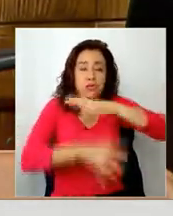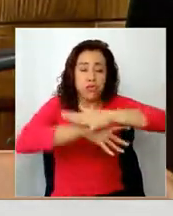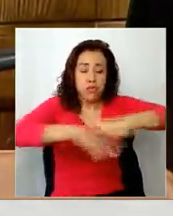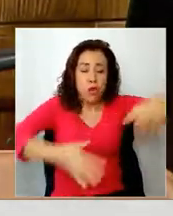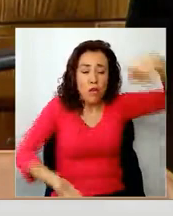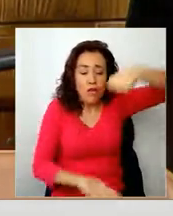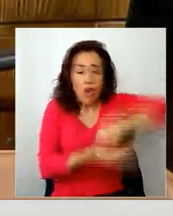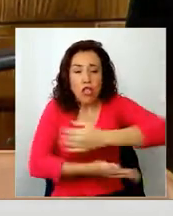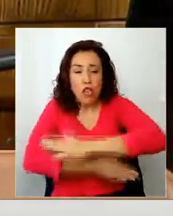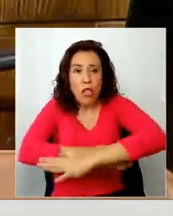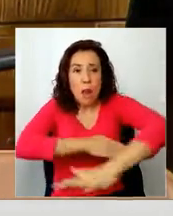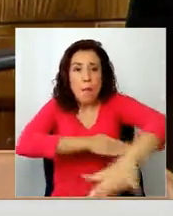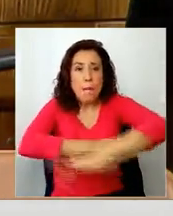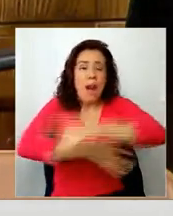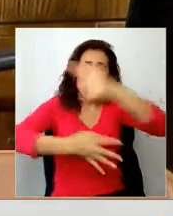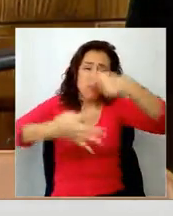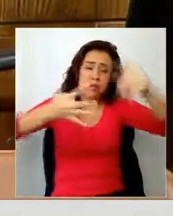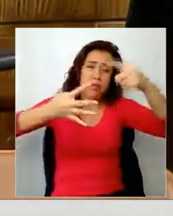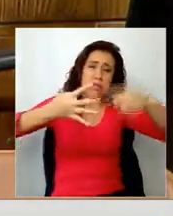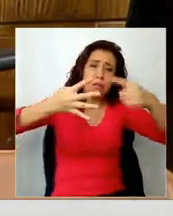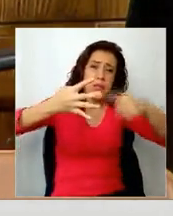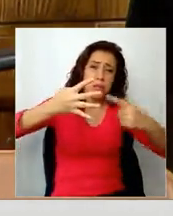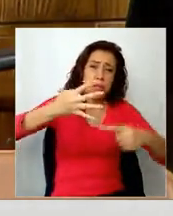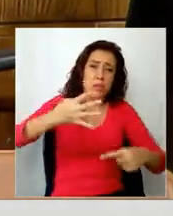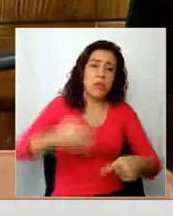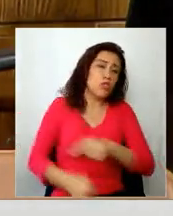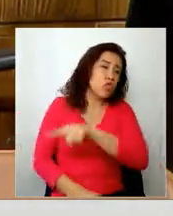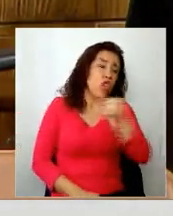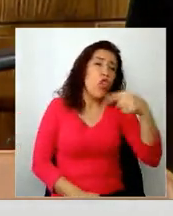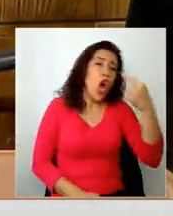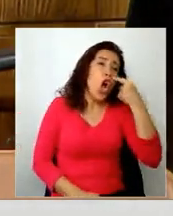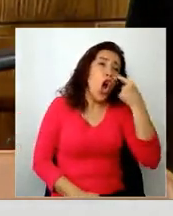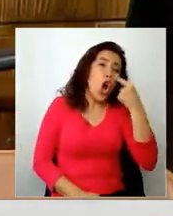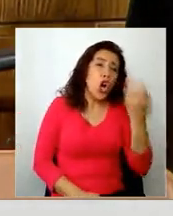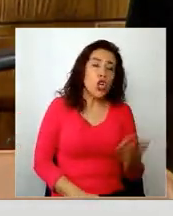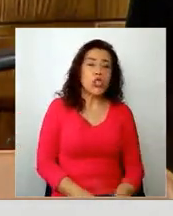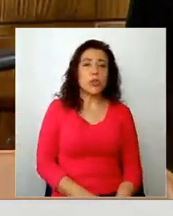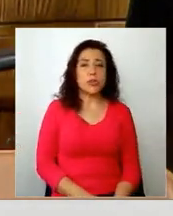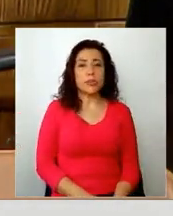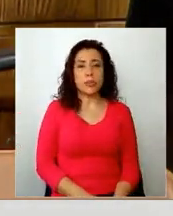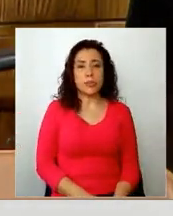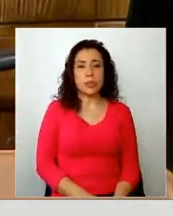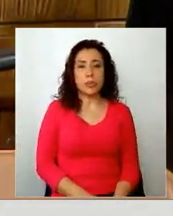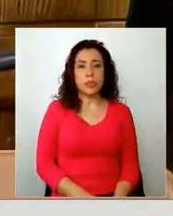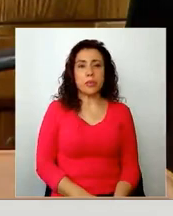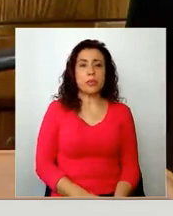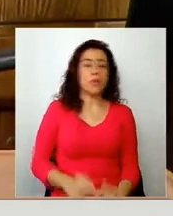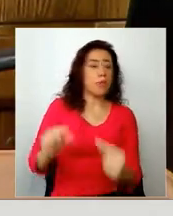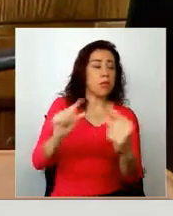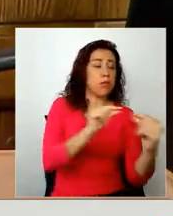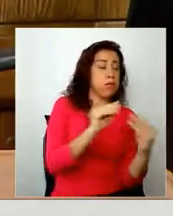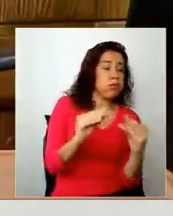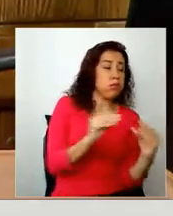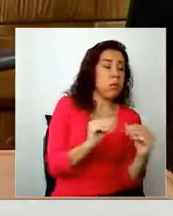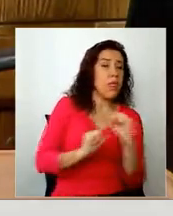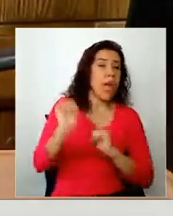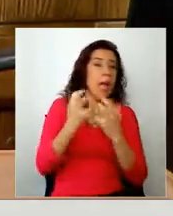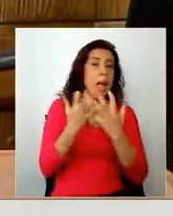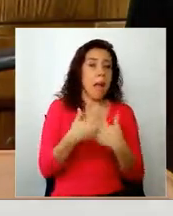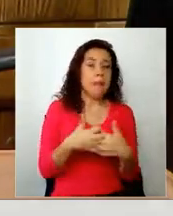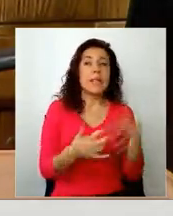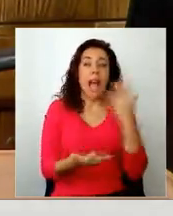etcétera que es conocido por toda la opinión pública el lobby empresarial tiene eco en esta sala